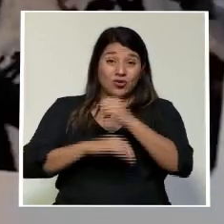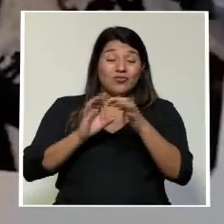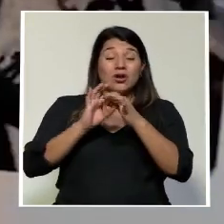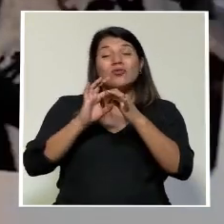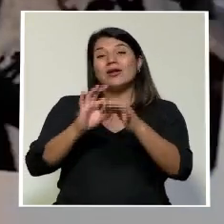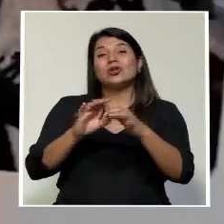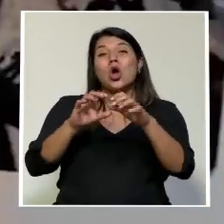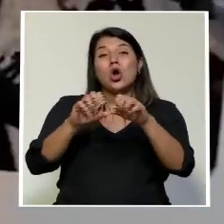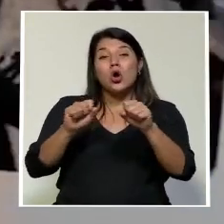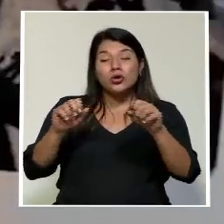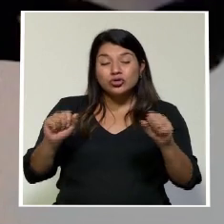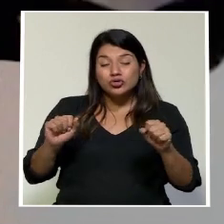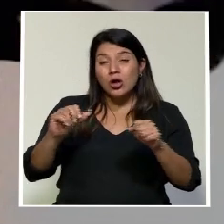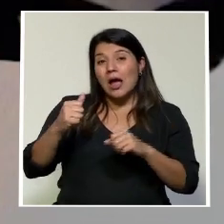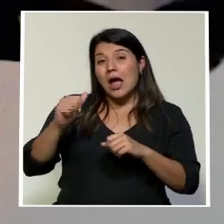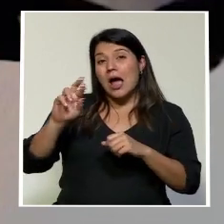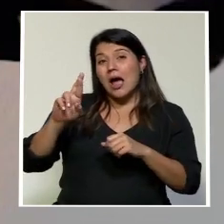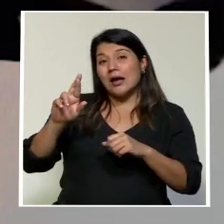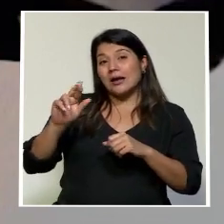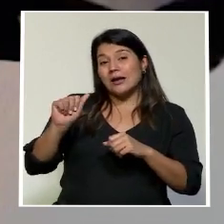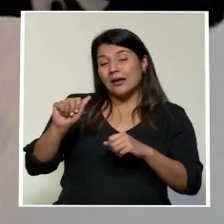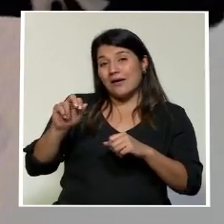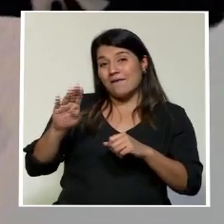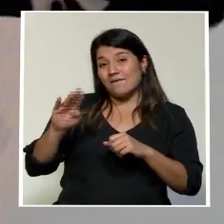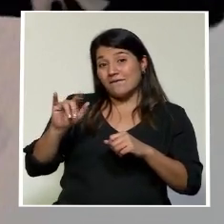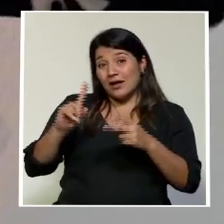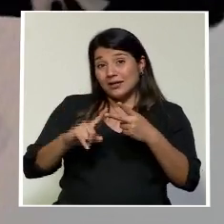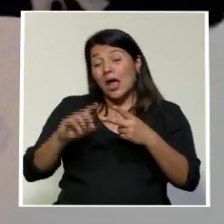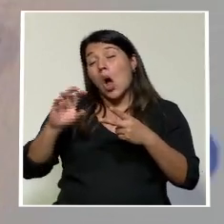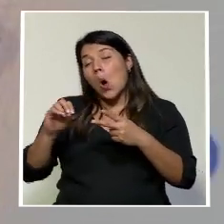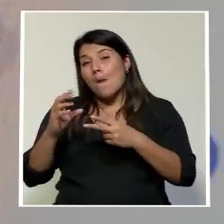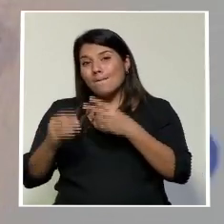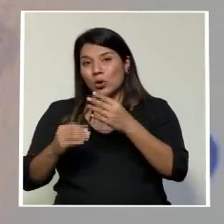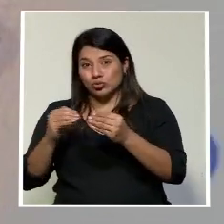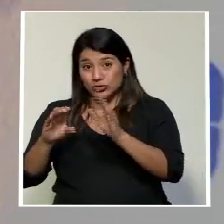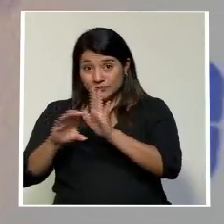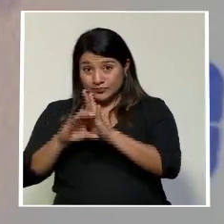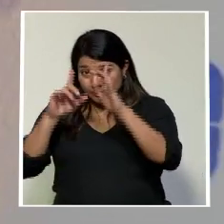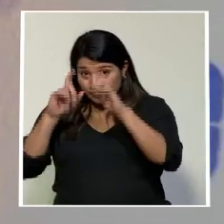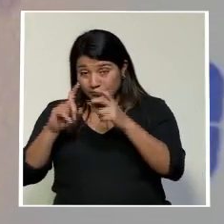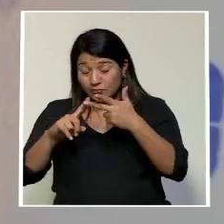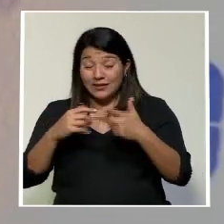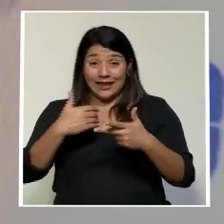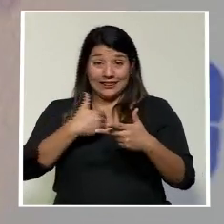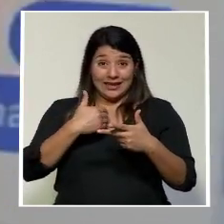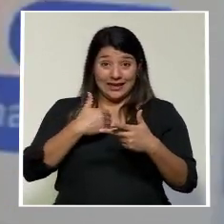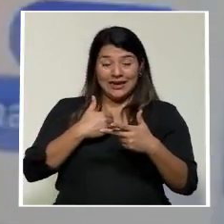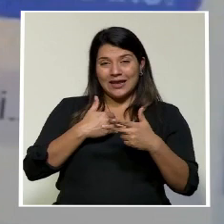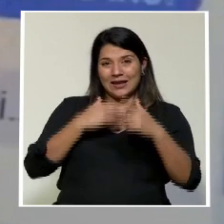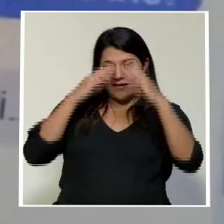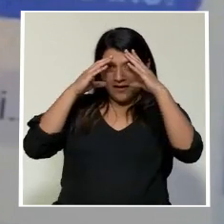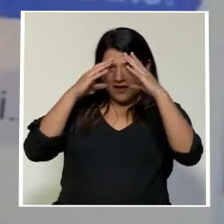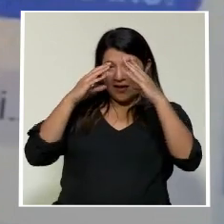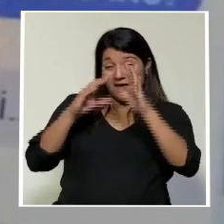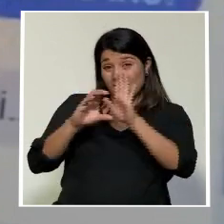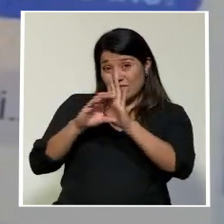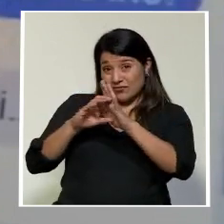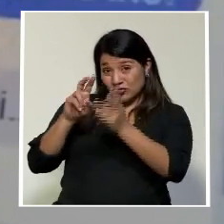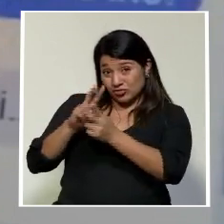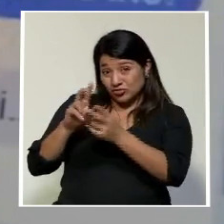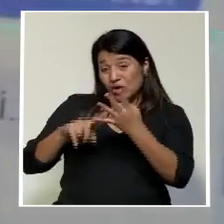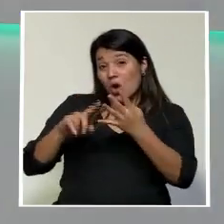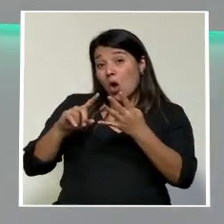agravada, fabricación, producción o reproducción de pornografía, tenencia de material pornográfico con presencia de un menor de edad o por difusión